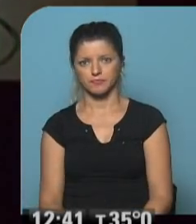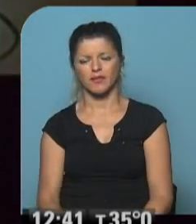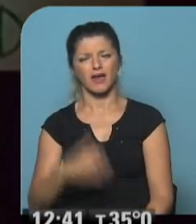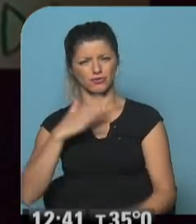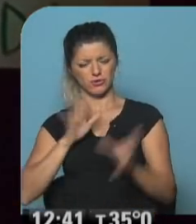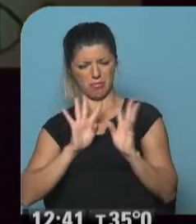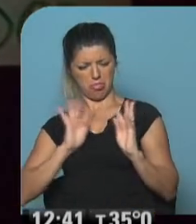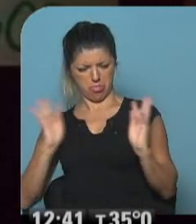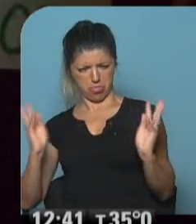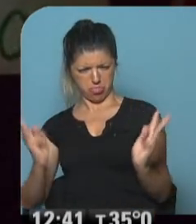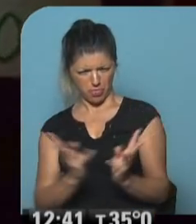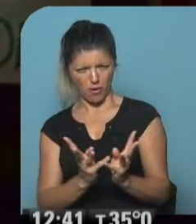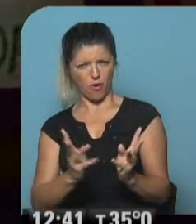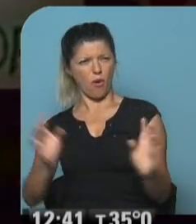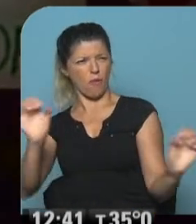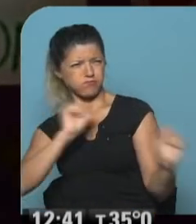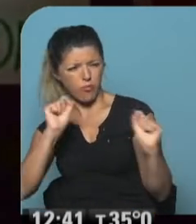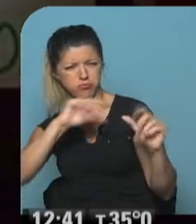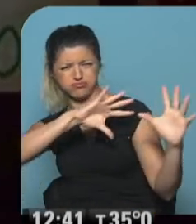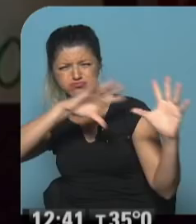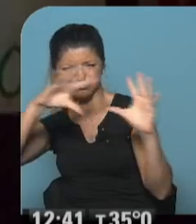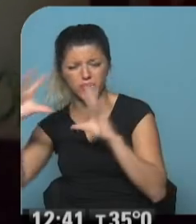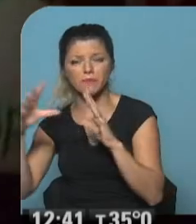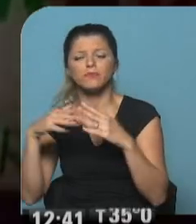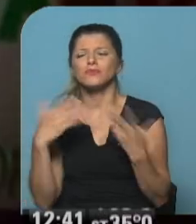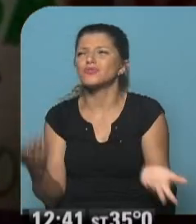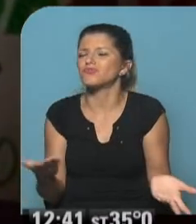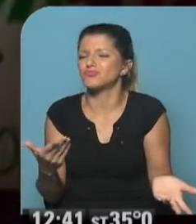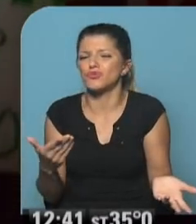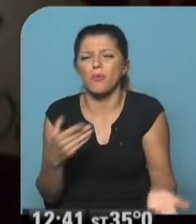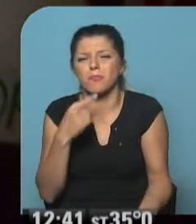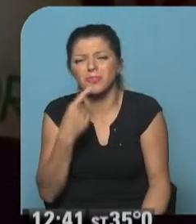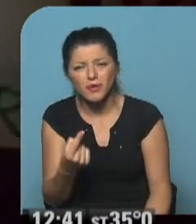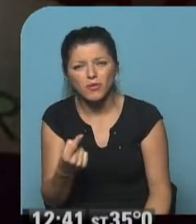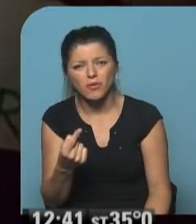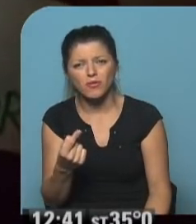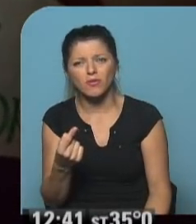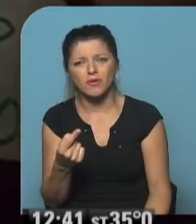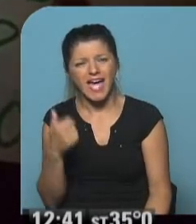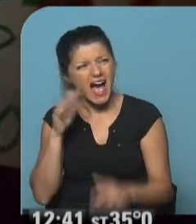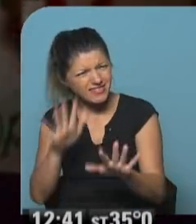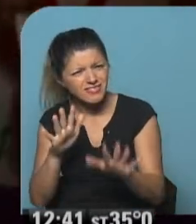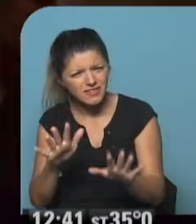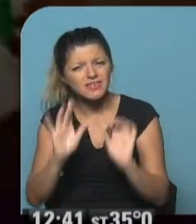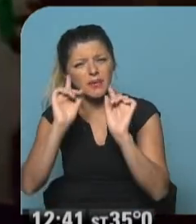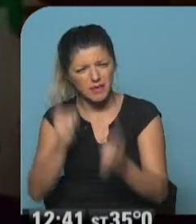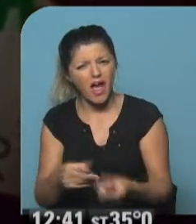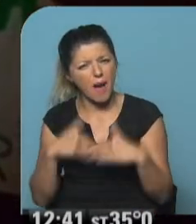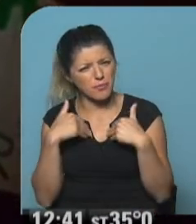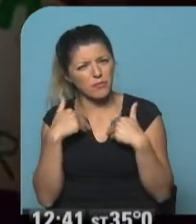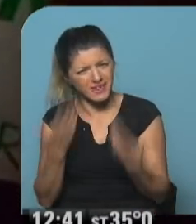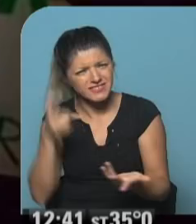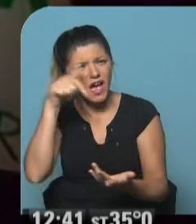tirado bombas. Yo digo, PPK, o sea, encima que nos hace esto, se aprovecha de nosotros en las